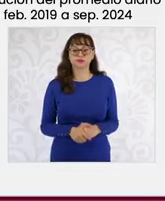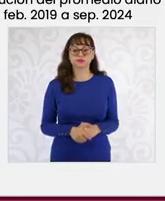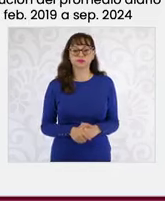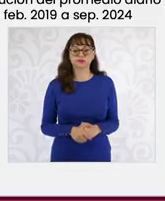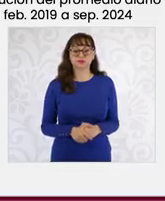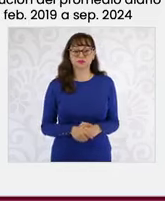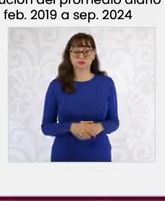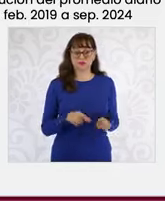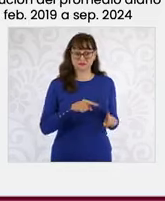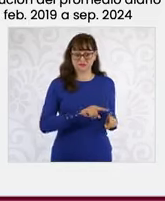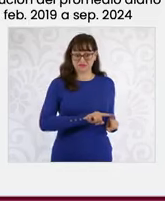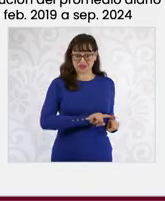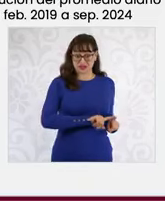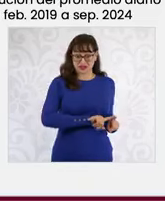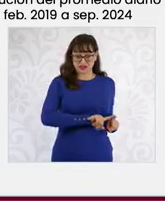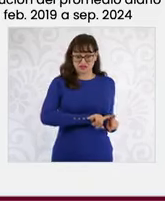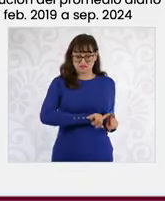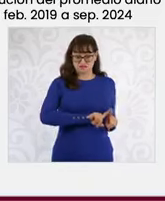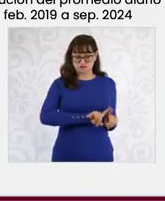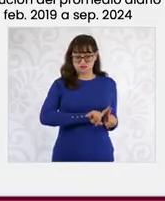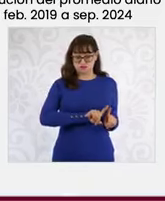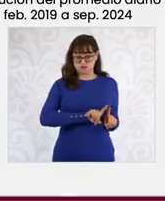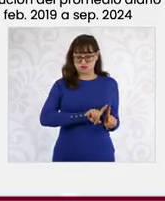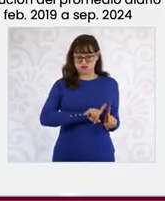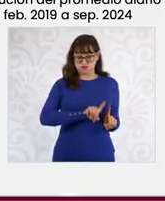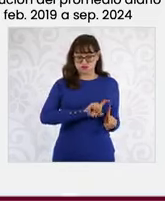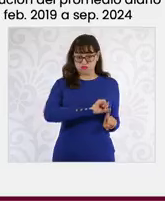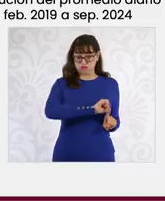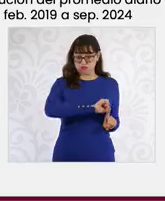si no se hubiera detenido esta tendencia?